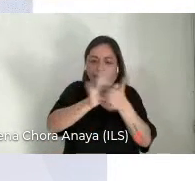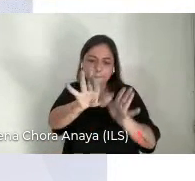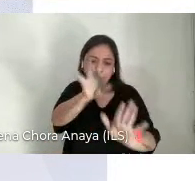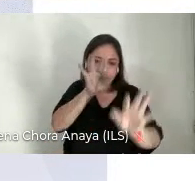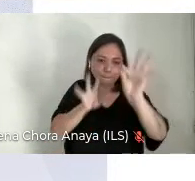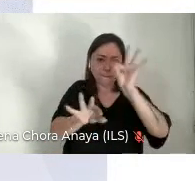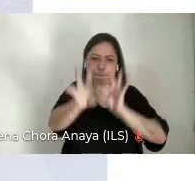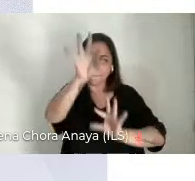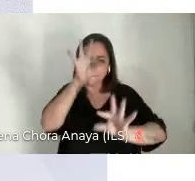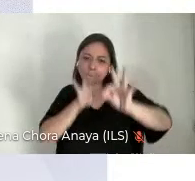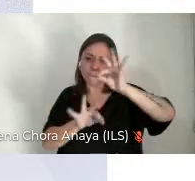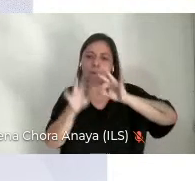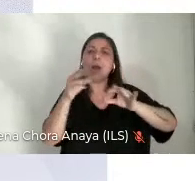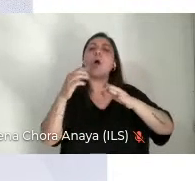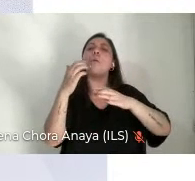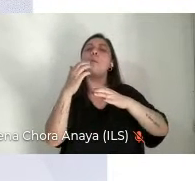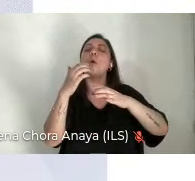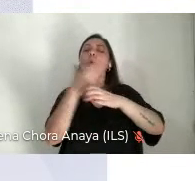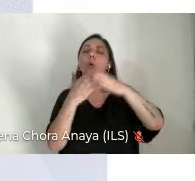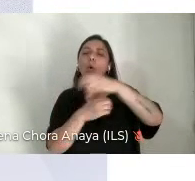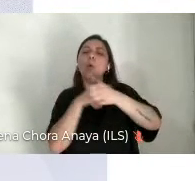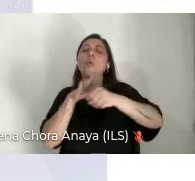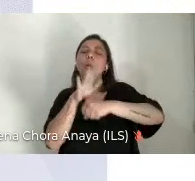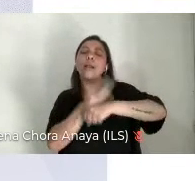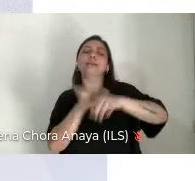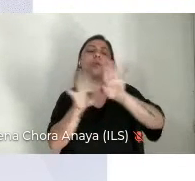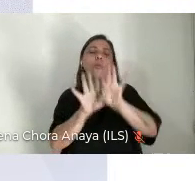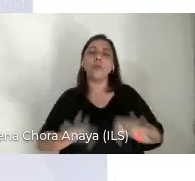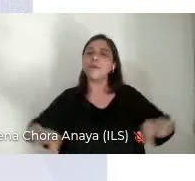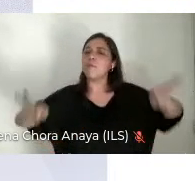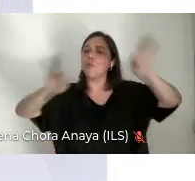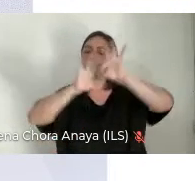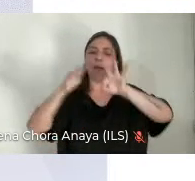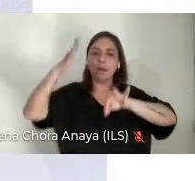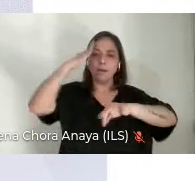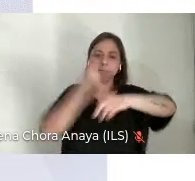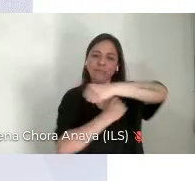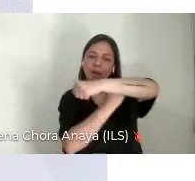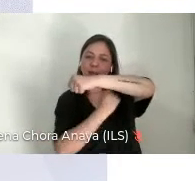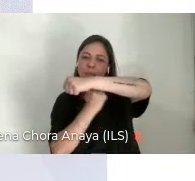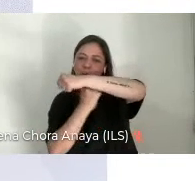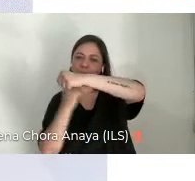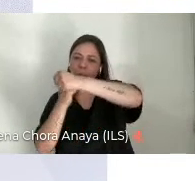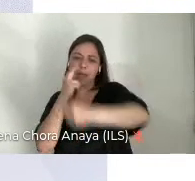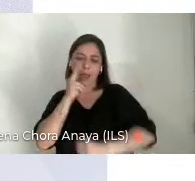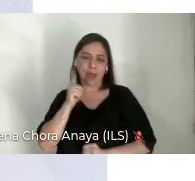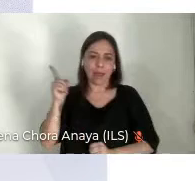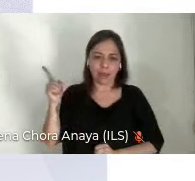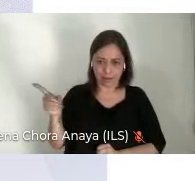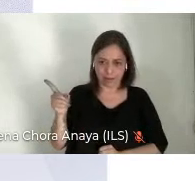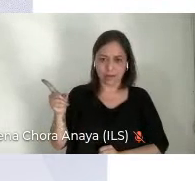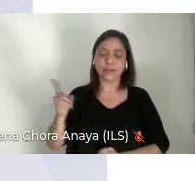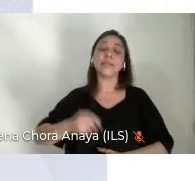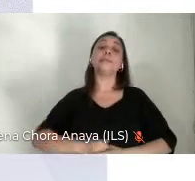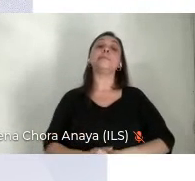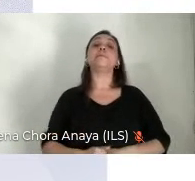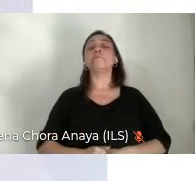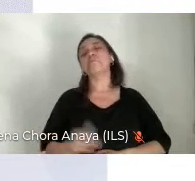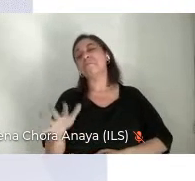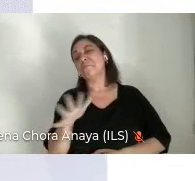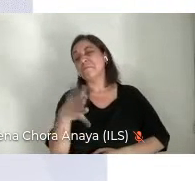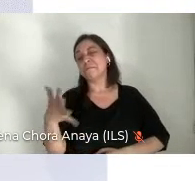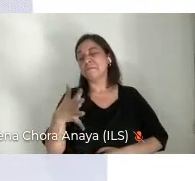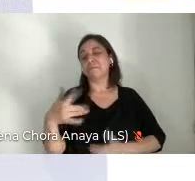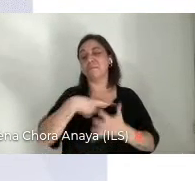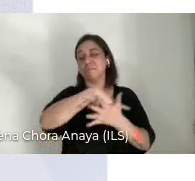gobernador, unos alcaldes por cada zona y representantes de la sociedad civil, en una hélice, además de como de 5 aspas que